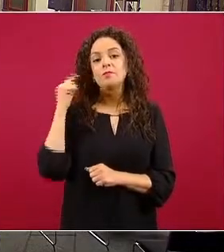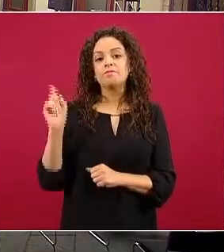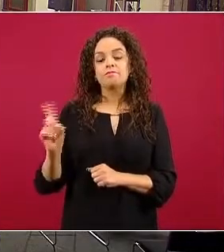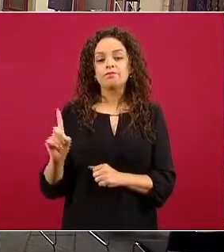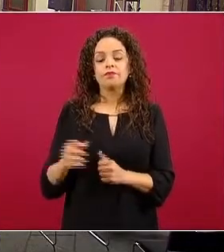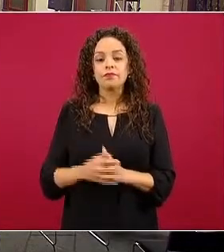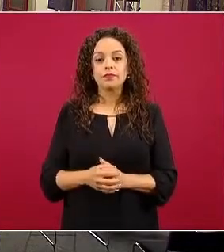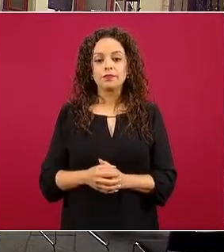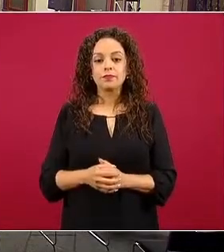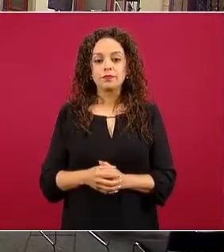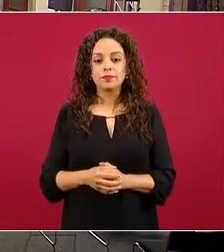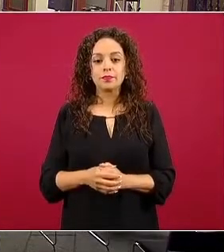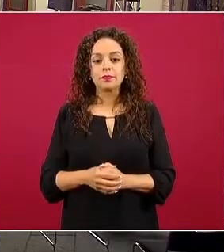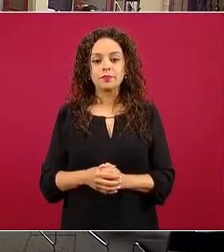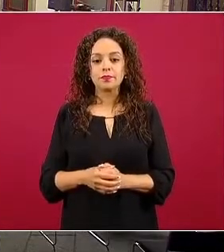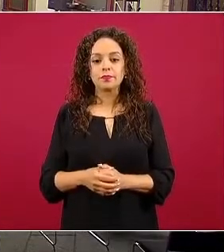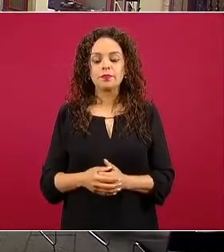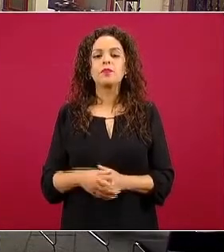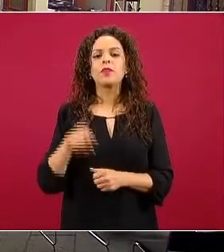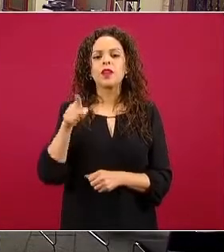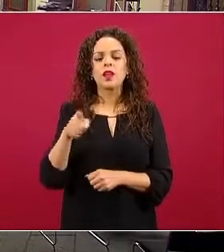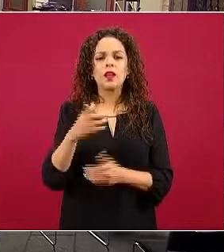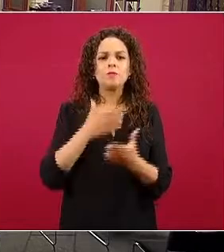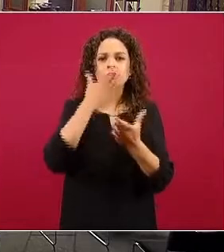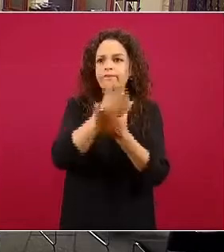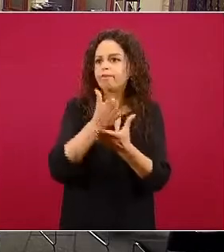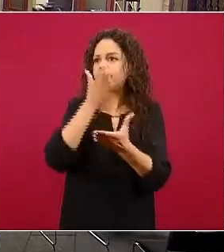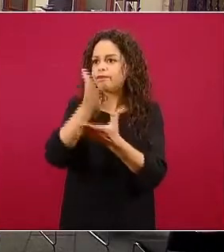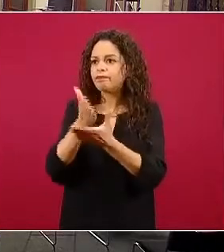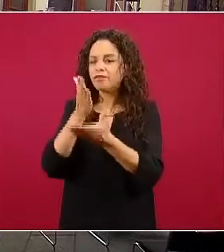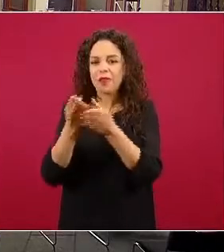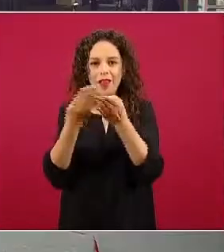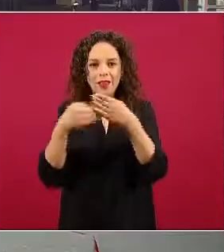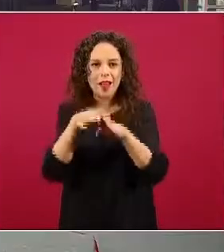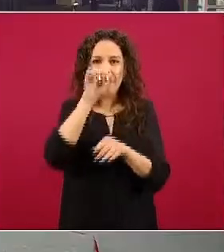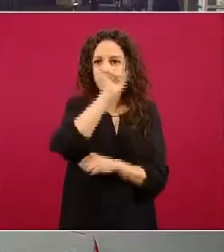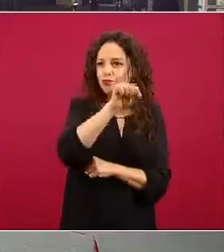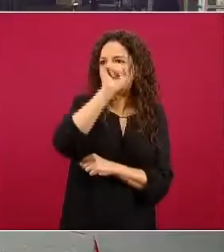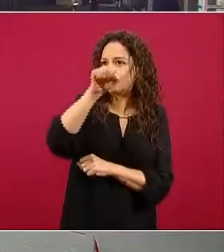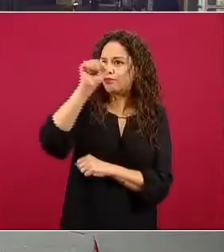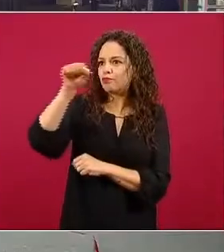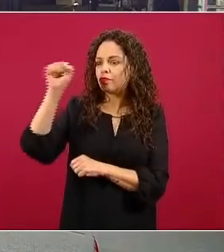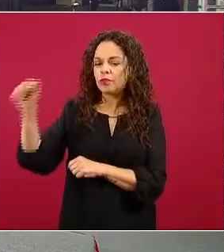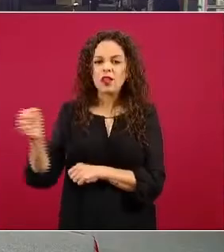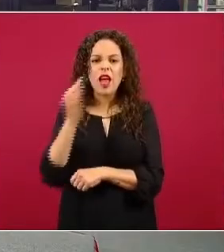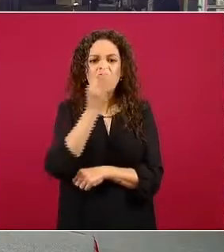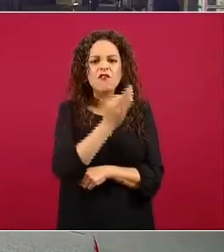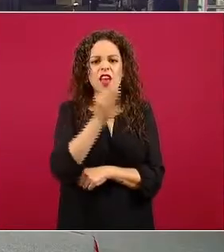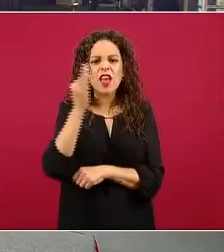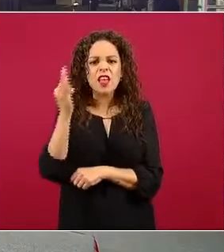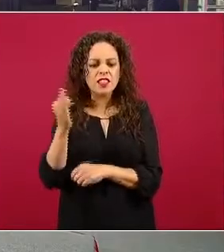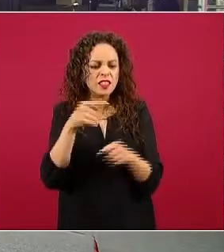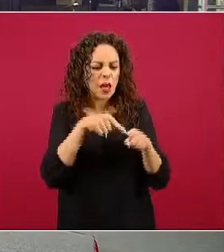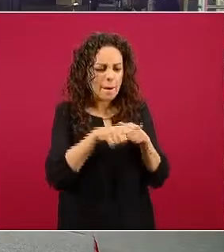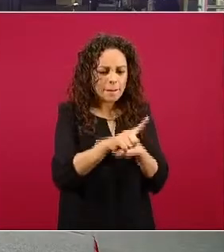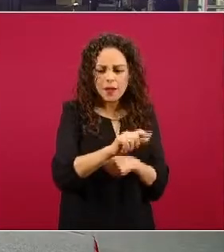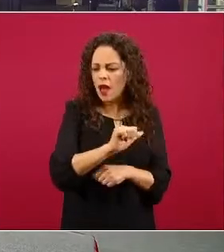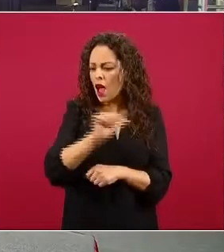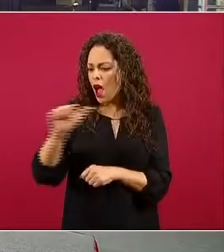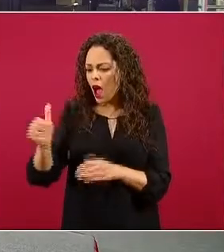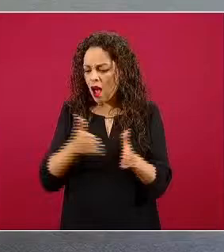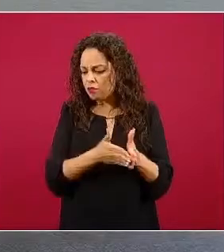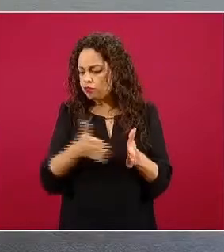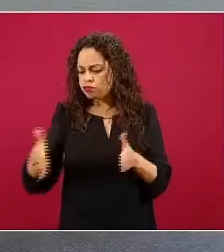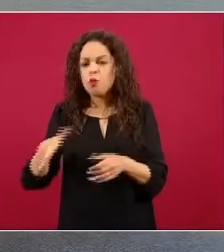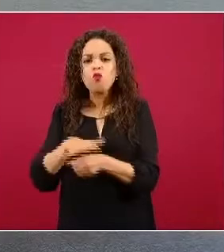Las brigadas de visita casa por casa, ¿de qué fecha a qué fecha comprenden? Si comprenden todos los